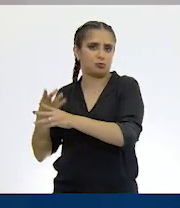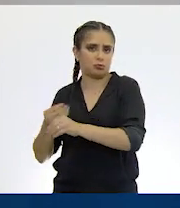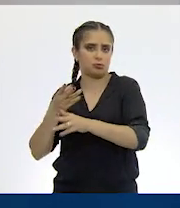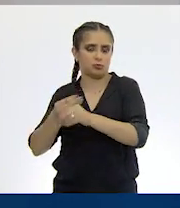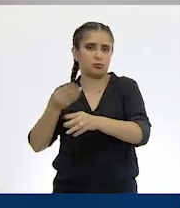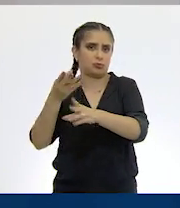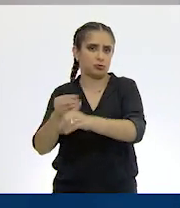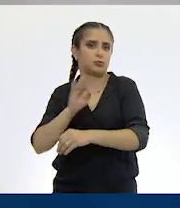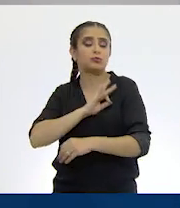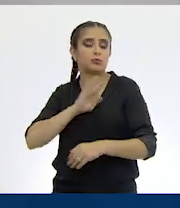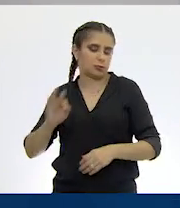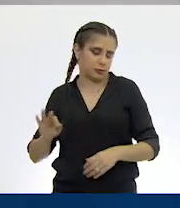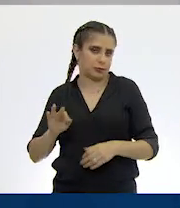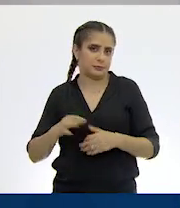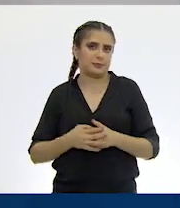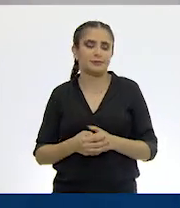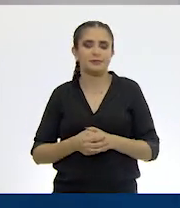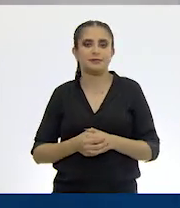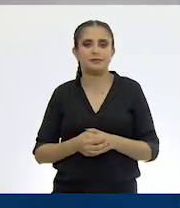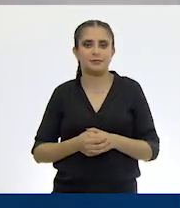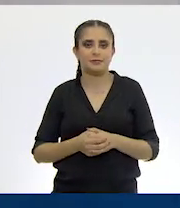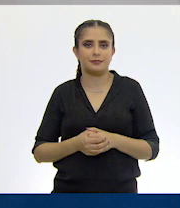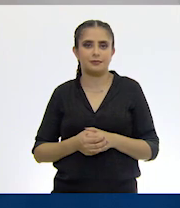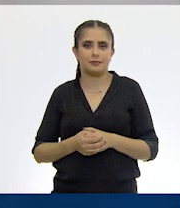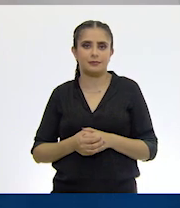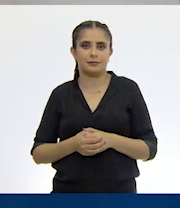Ayudo a recabar información para